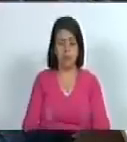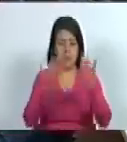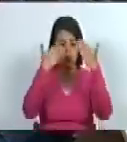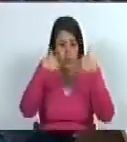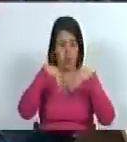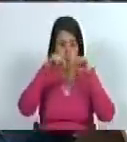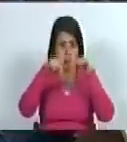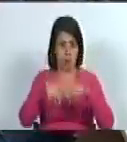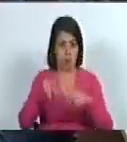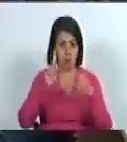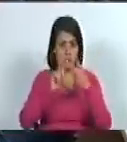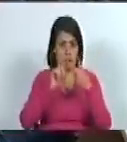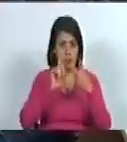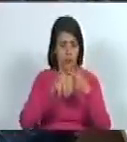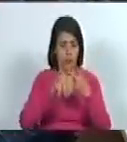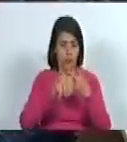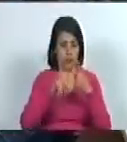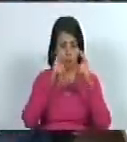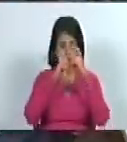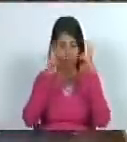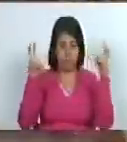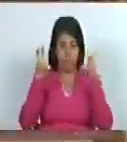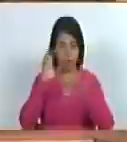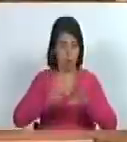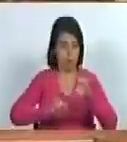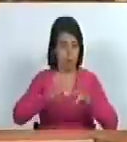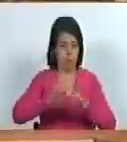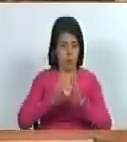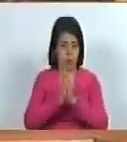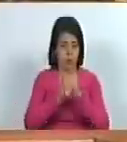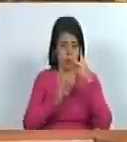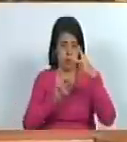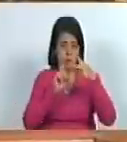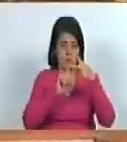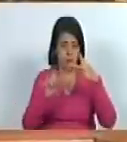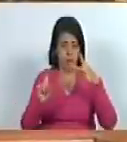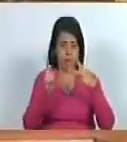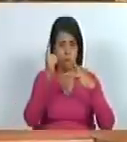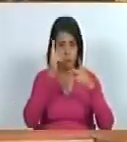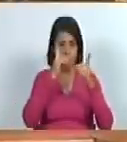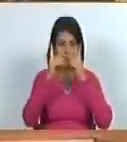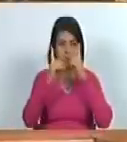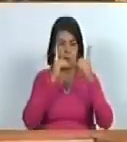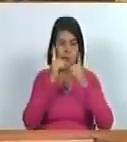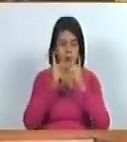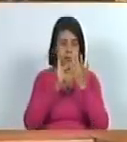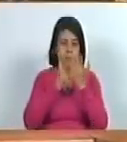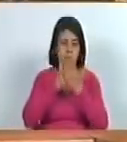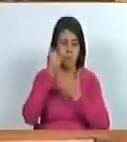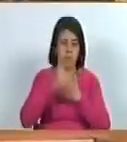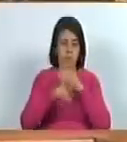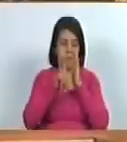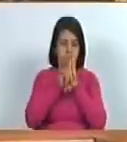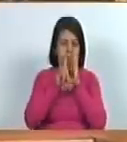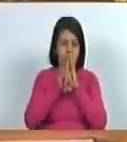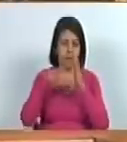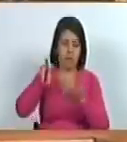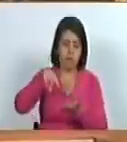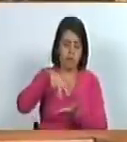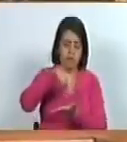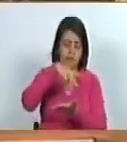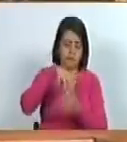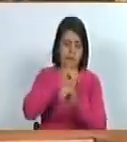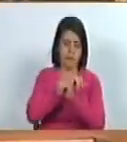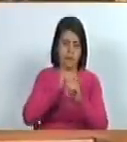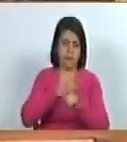punto del orden del día ciudadana secretaria punto número 2 primera discusión del proyecto de ley de danza